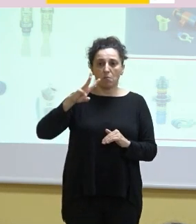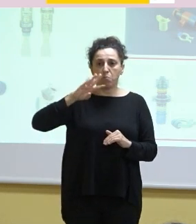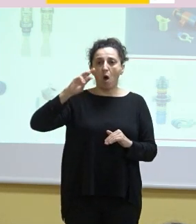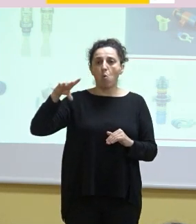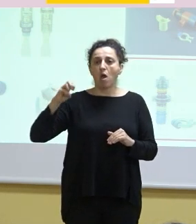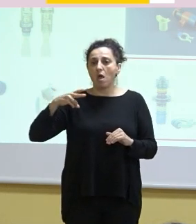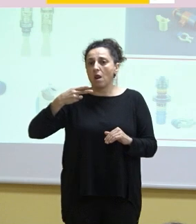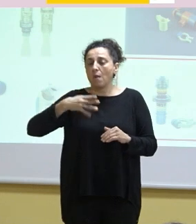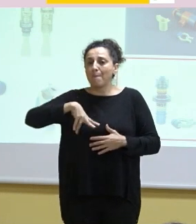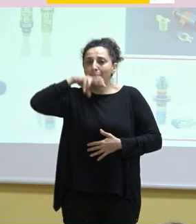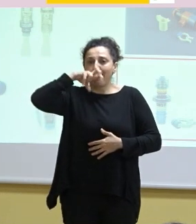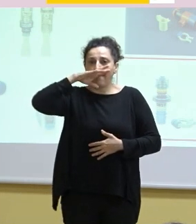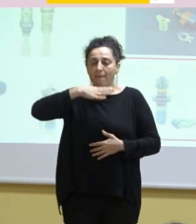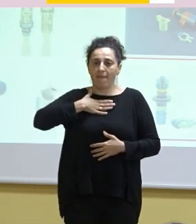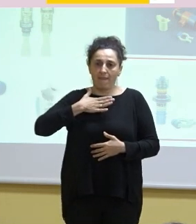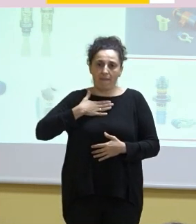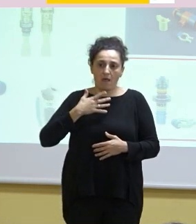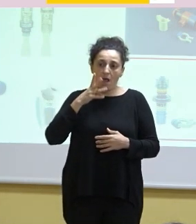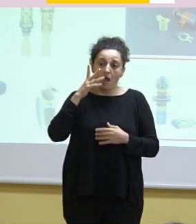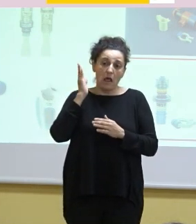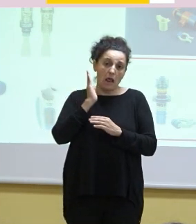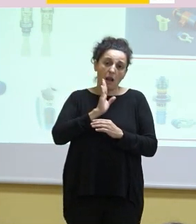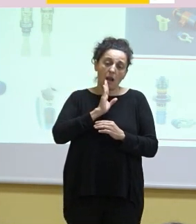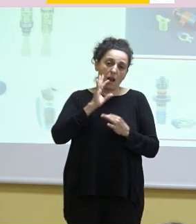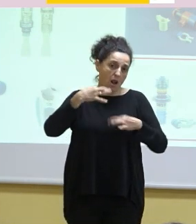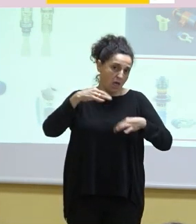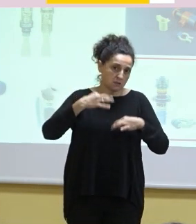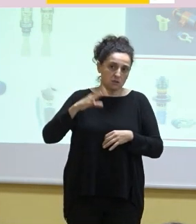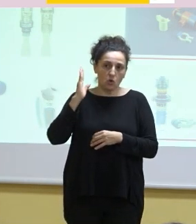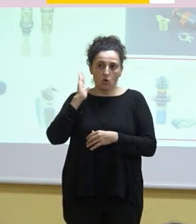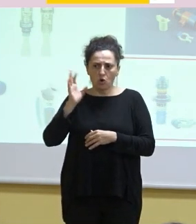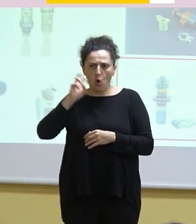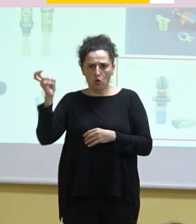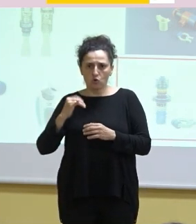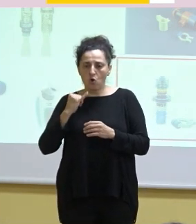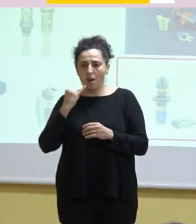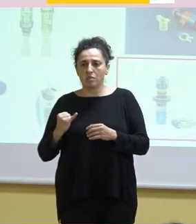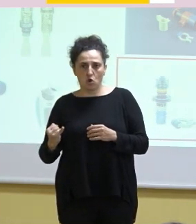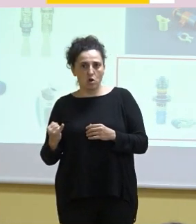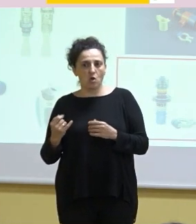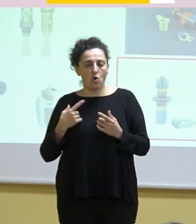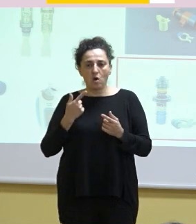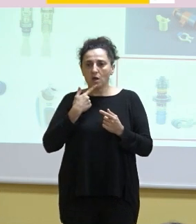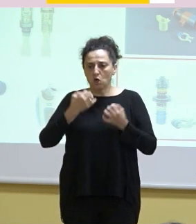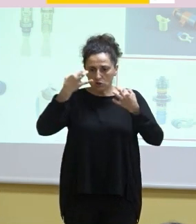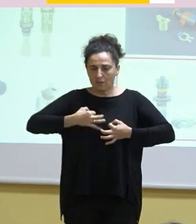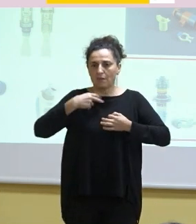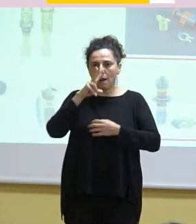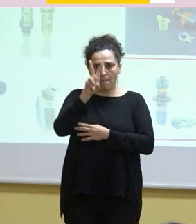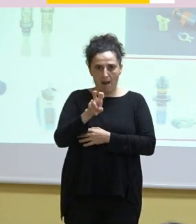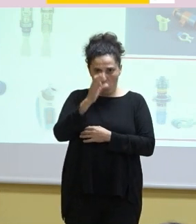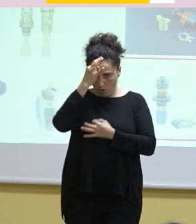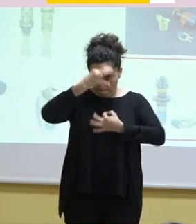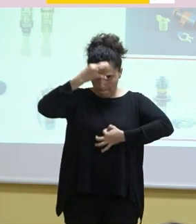el clásico, ahora hay otra gama nueva, y también el electrónico, que nos ayuda a saber justo el valor que está venciendo el paciente.